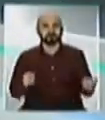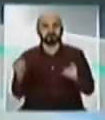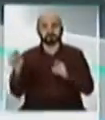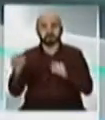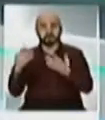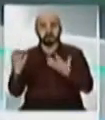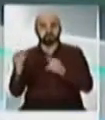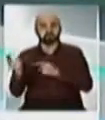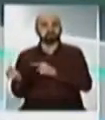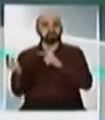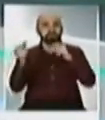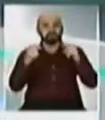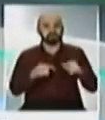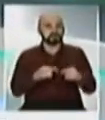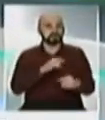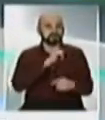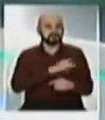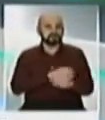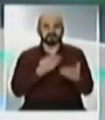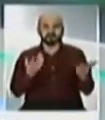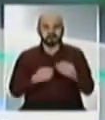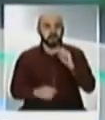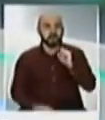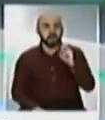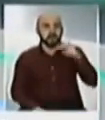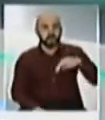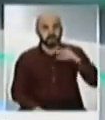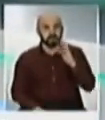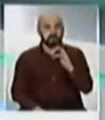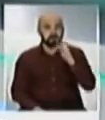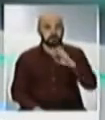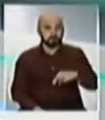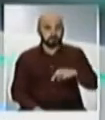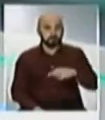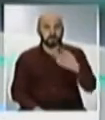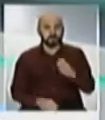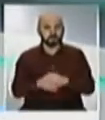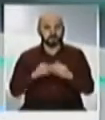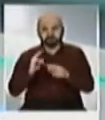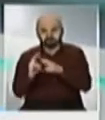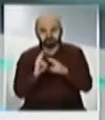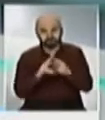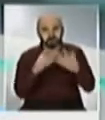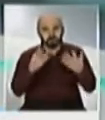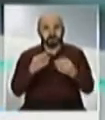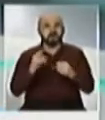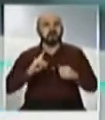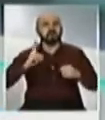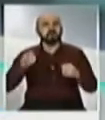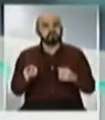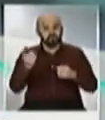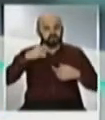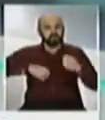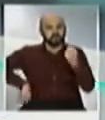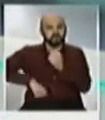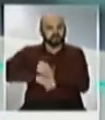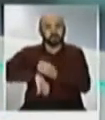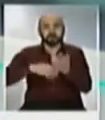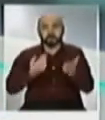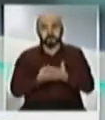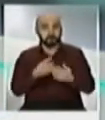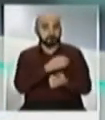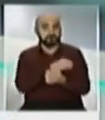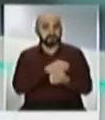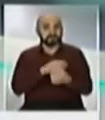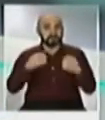De la Champions nos venimos a Chile porque la NFP sigue afinando detalles para lo que es el regreso de los torneos nacionales. A esta hora, la ministra